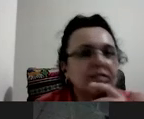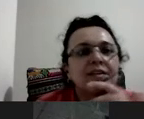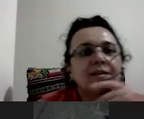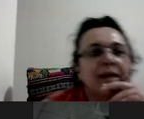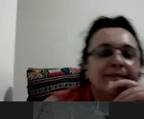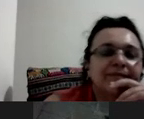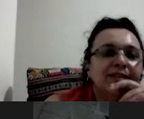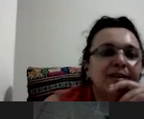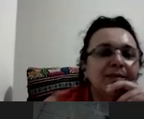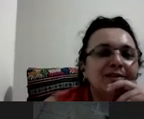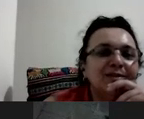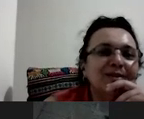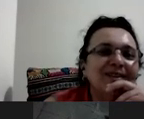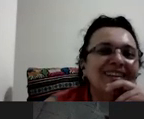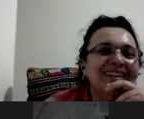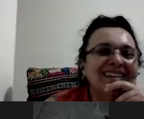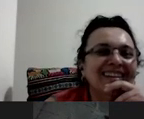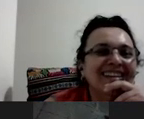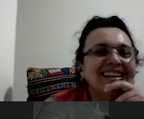digan. Bien.